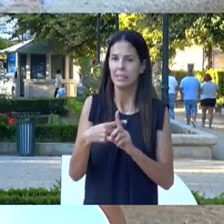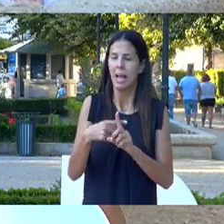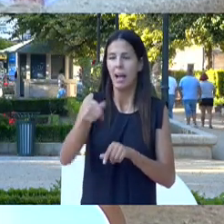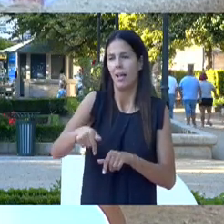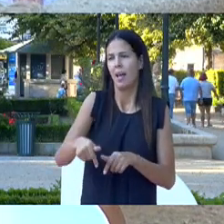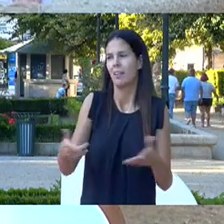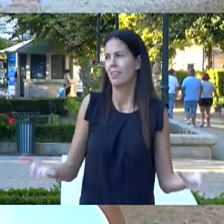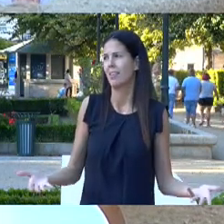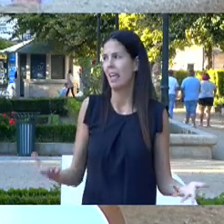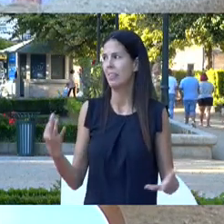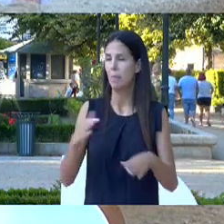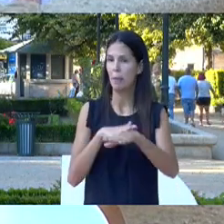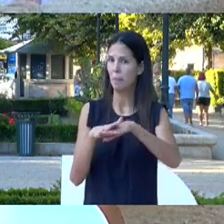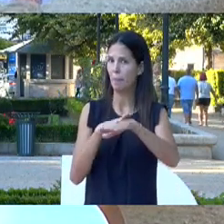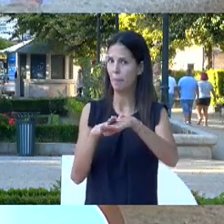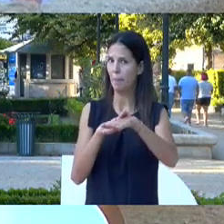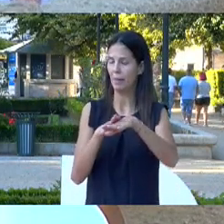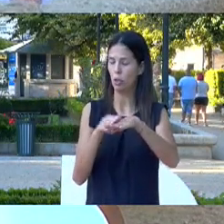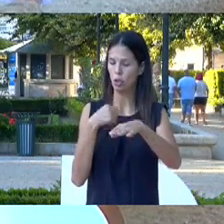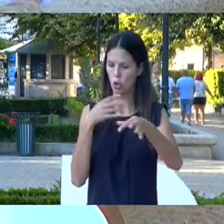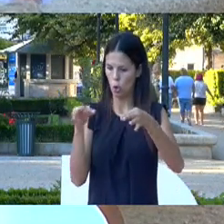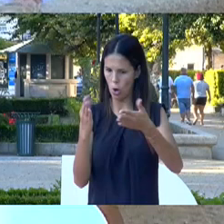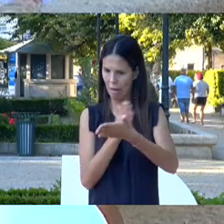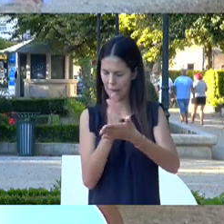aquí tedes que desculparme, que me pasé a páxina e